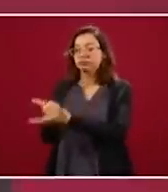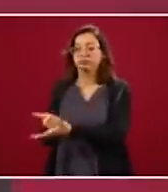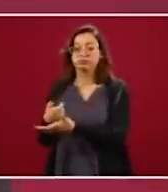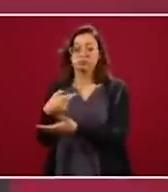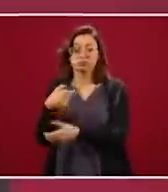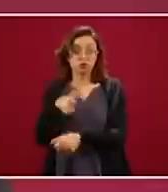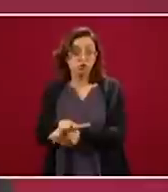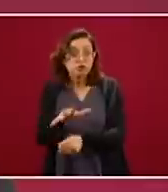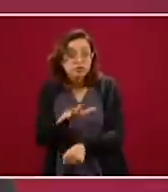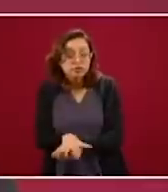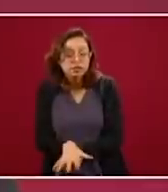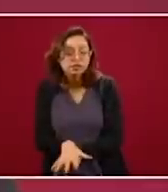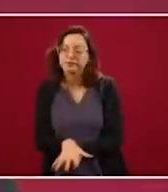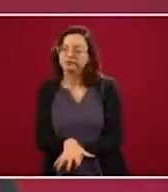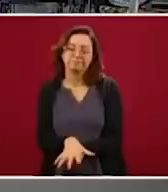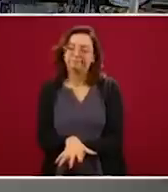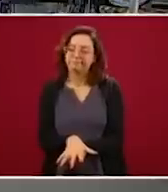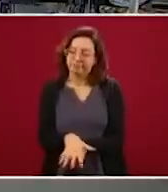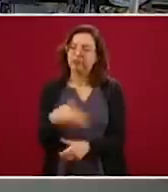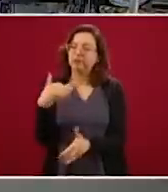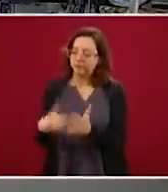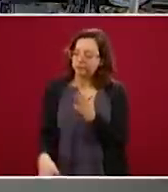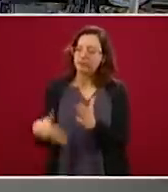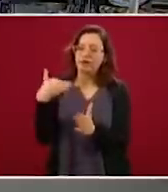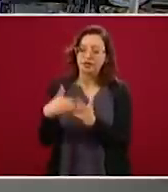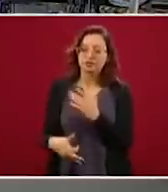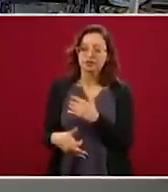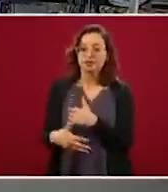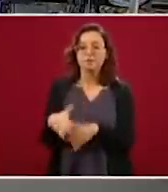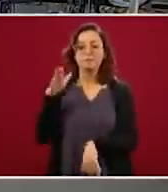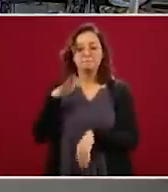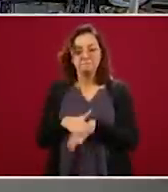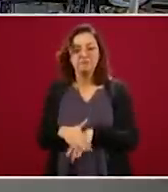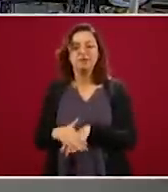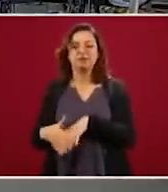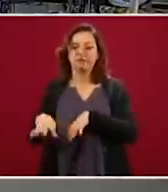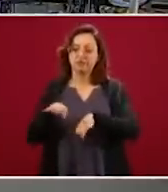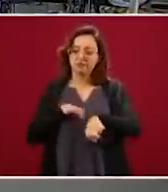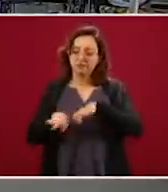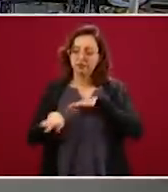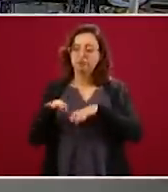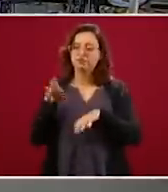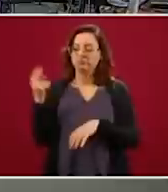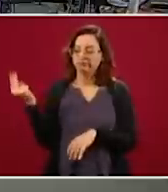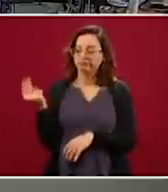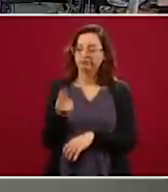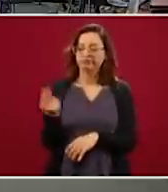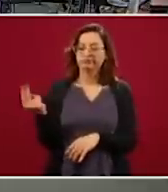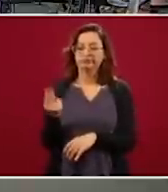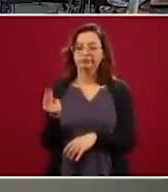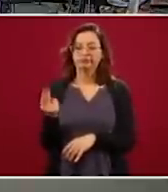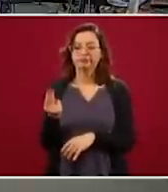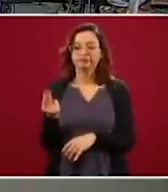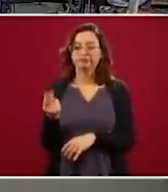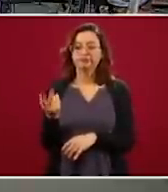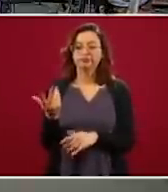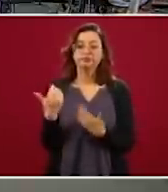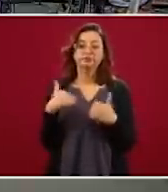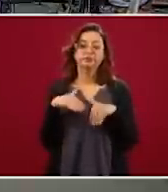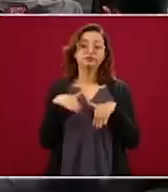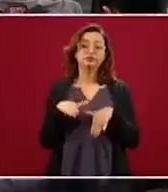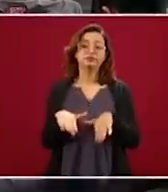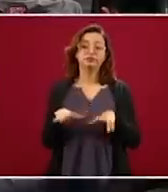no es suficiente, se necesita más. Y esto, lo médico,